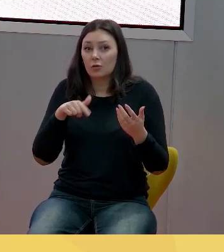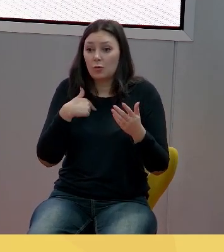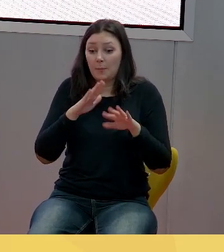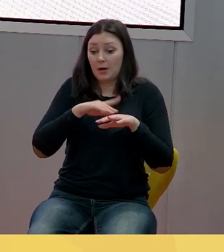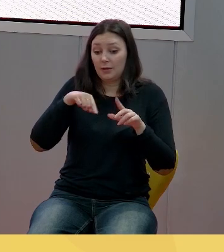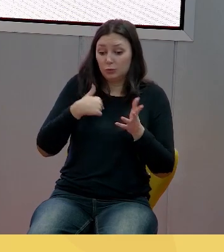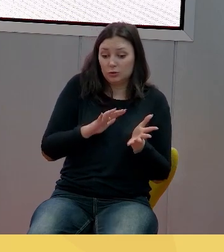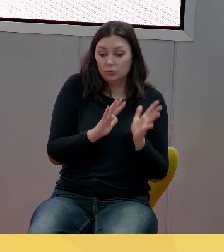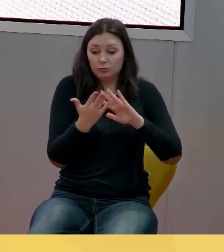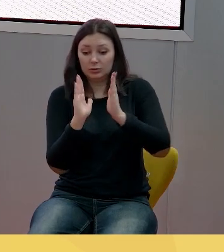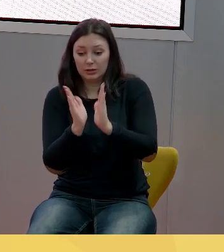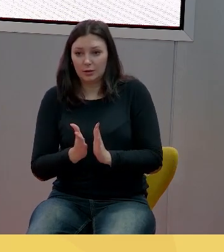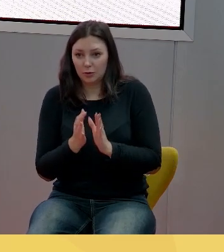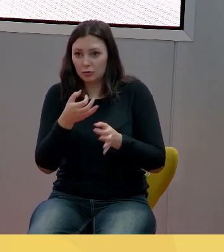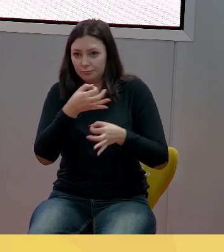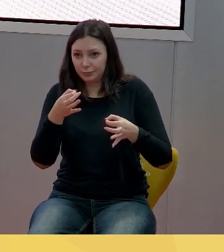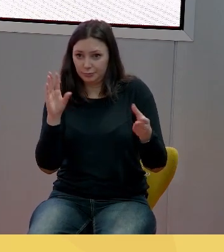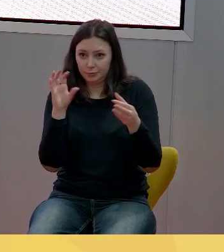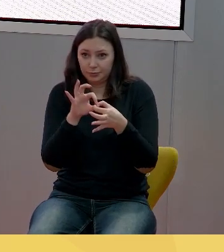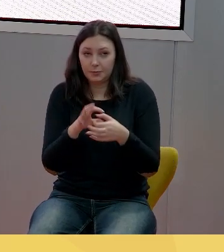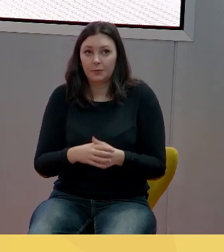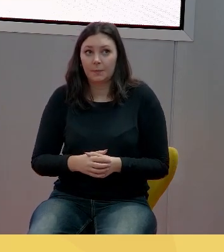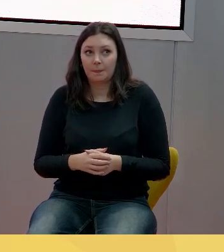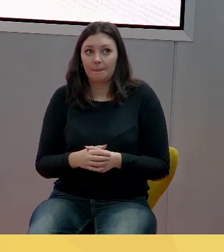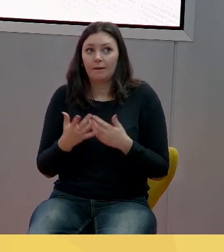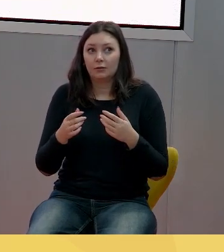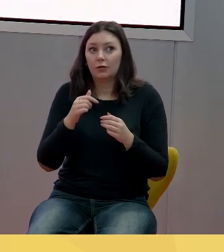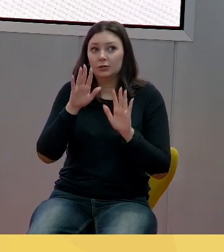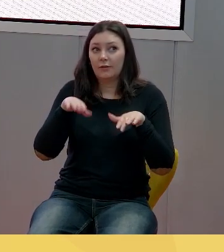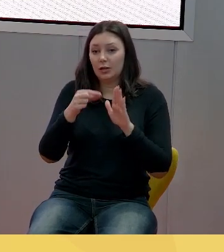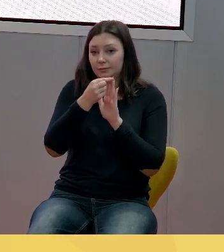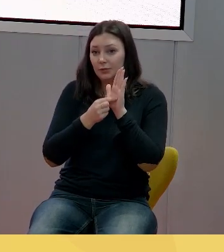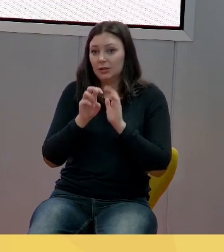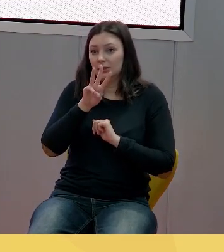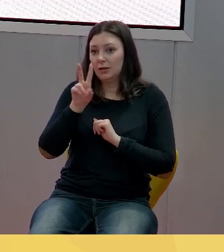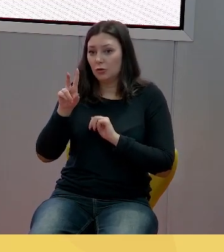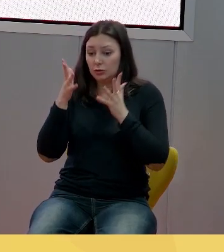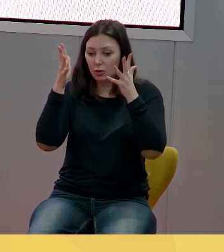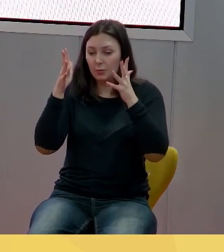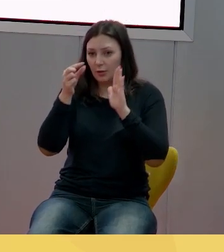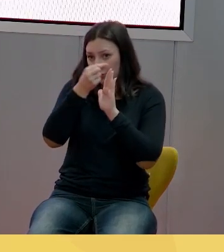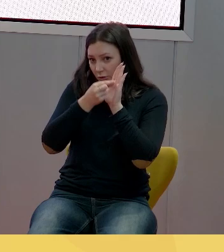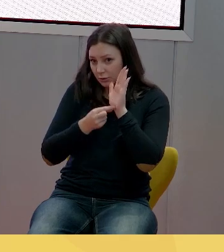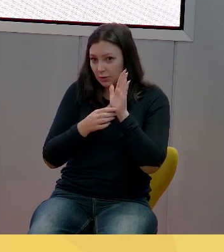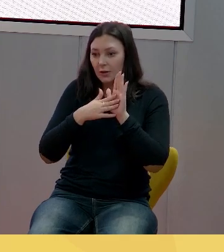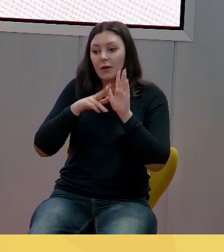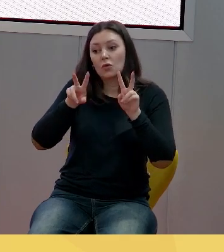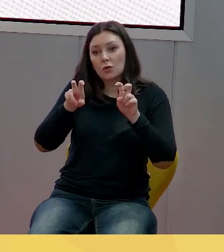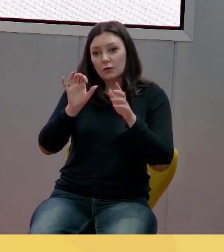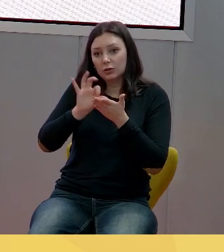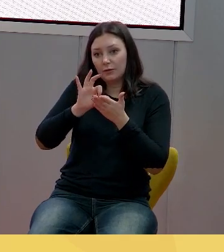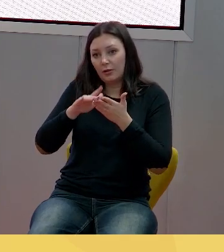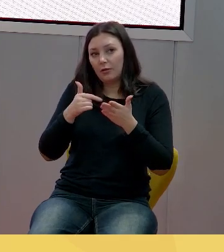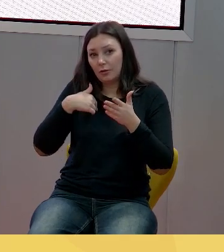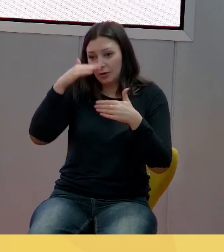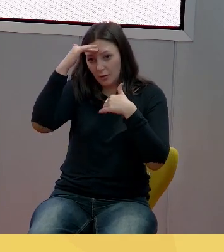¿no? Y la parte central del informe son estas 32 recomendaciones que hace de cómo tiene que ser el nuevo servicio de atención a esta